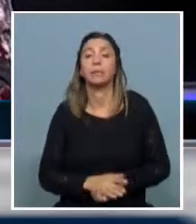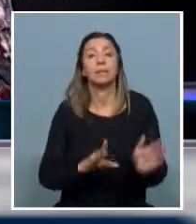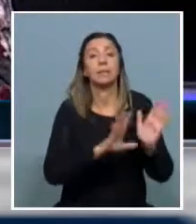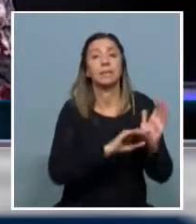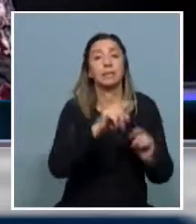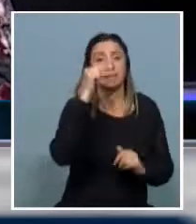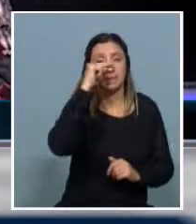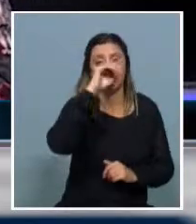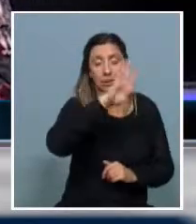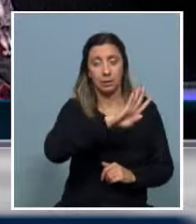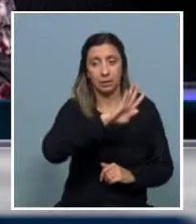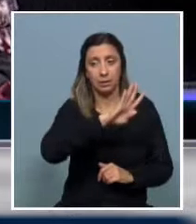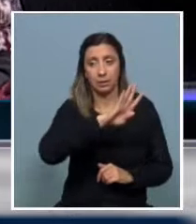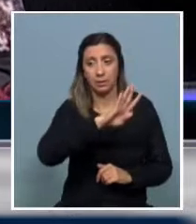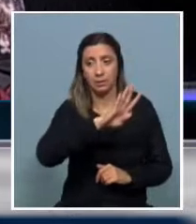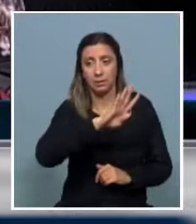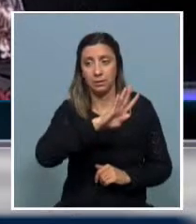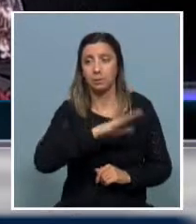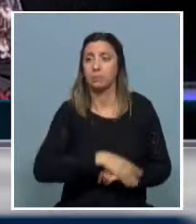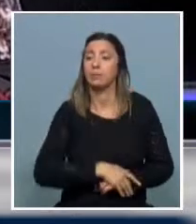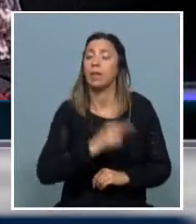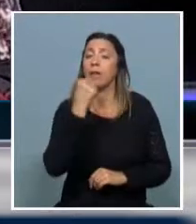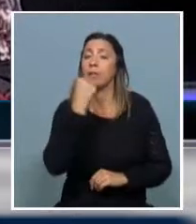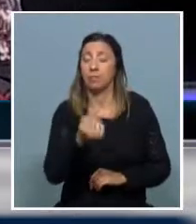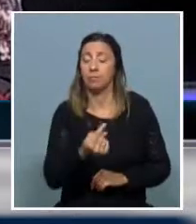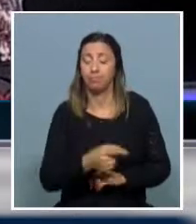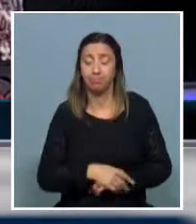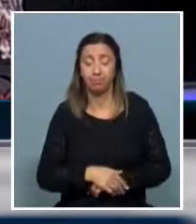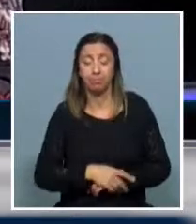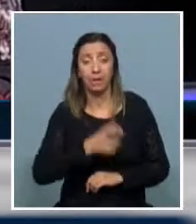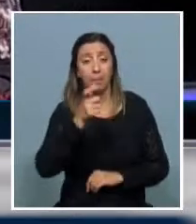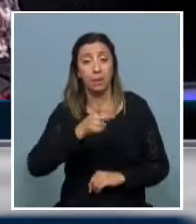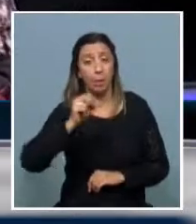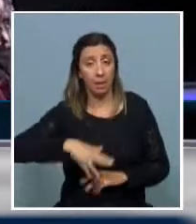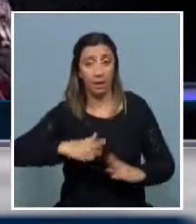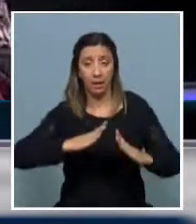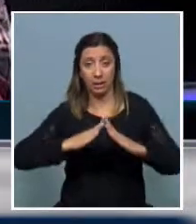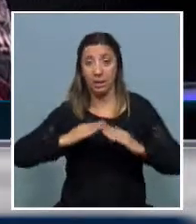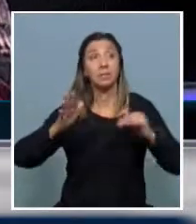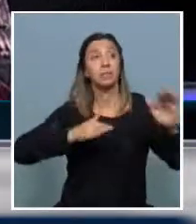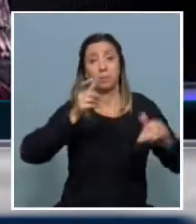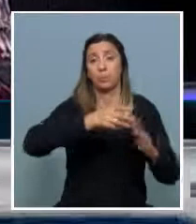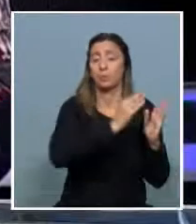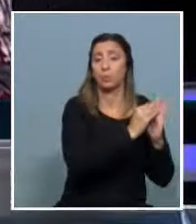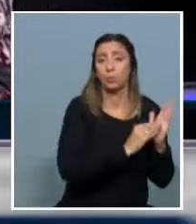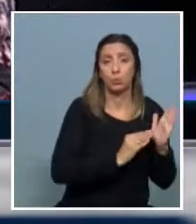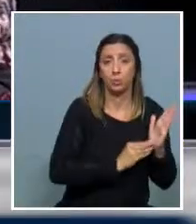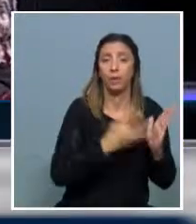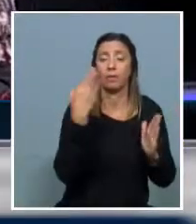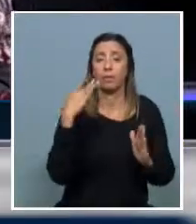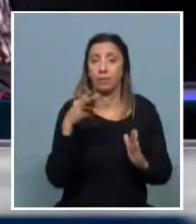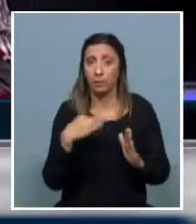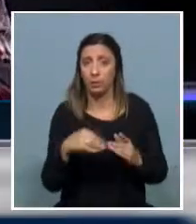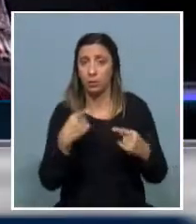decreto 74 que determina que para estos planes a los que se había convocado a inscripción